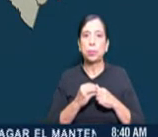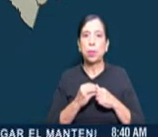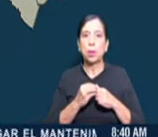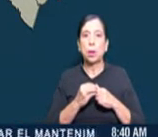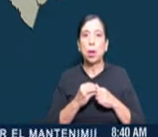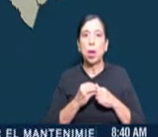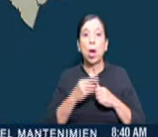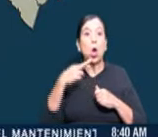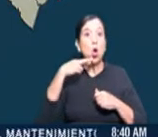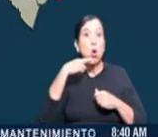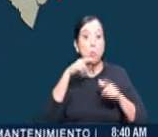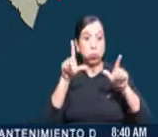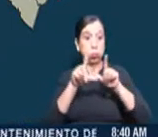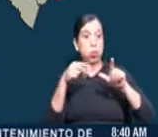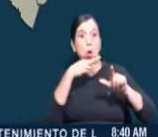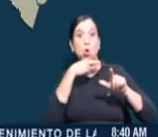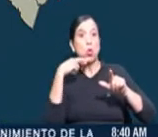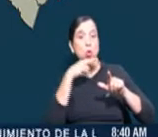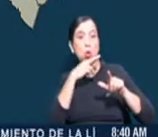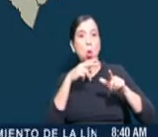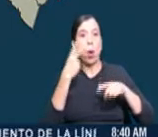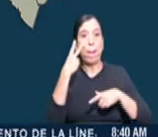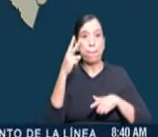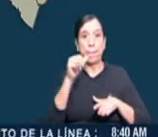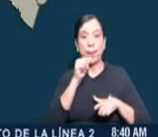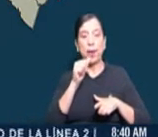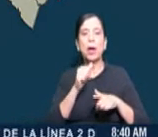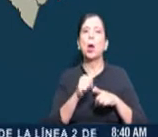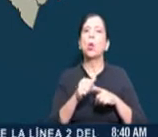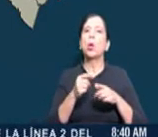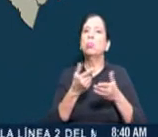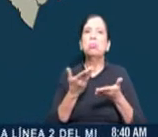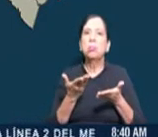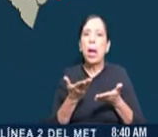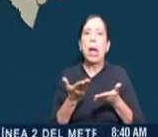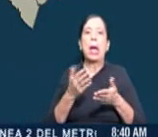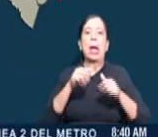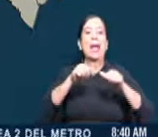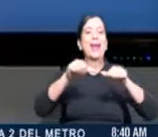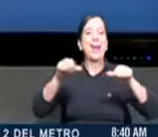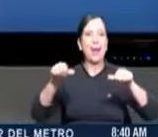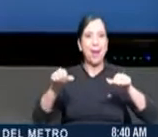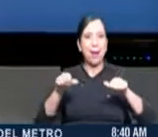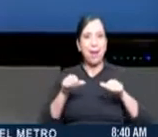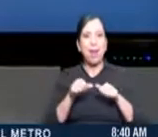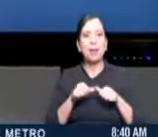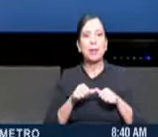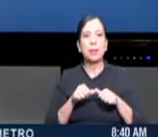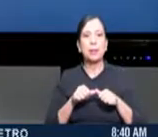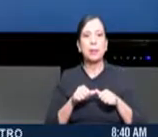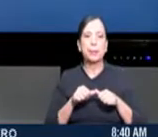acá en rojo en Veraguas fue precisamente en el área de